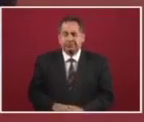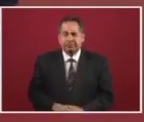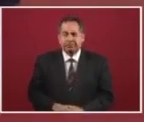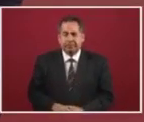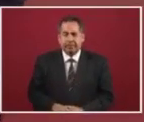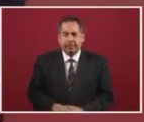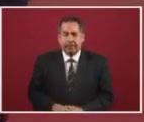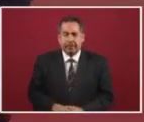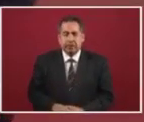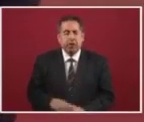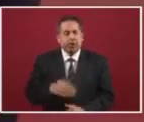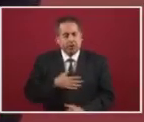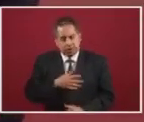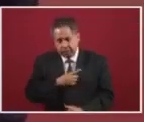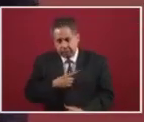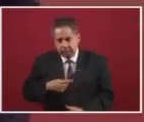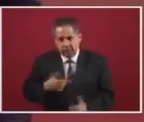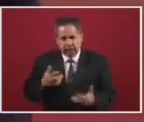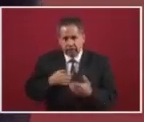tengo que hacer esto